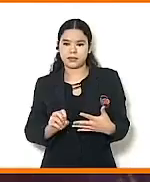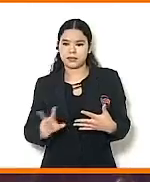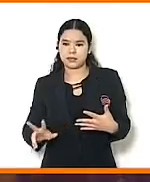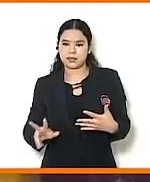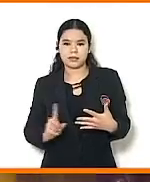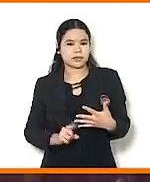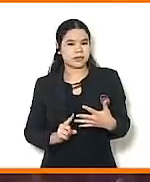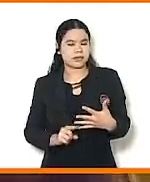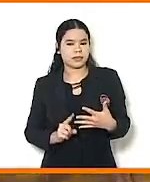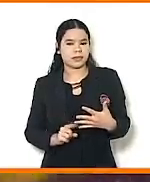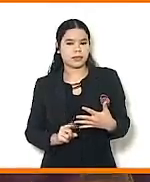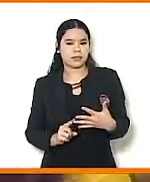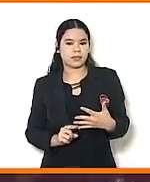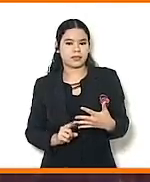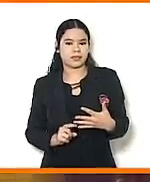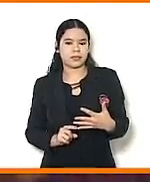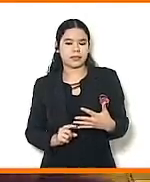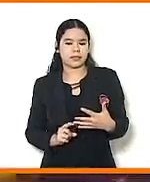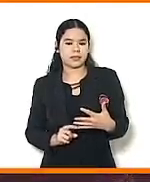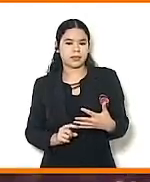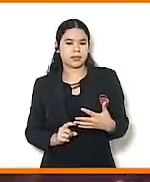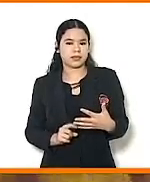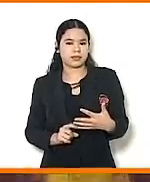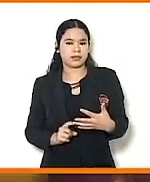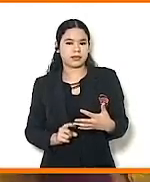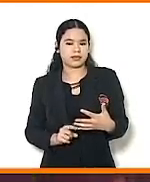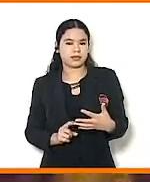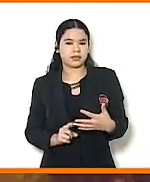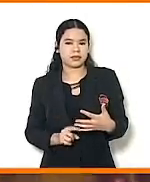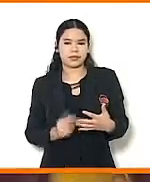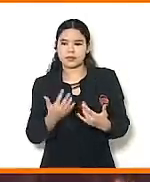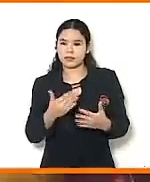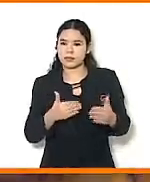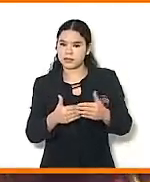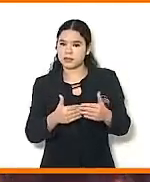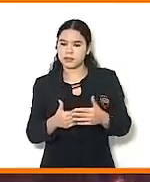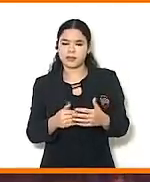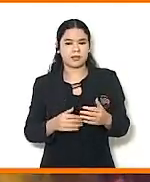03. Se viene tu quinto número millonario y más cercano,